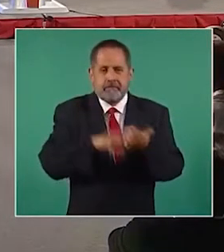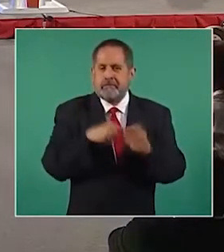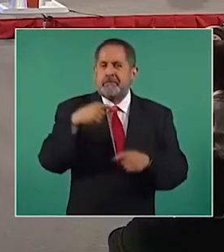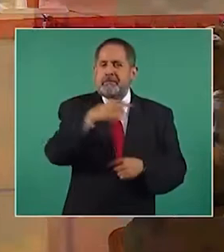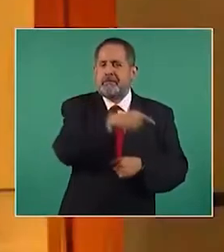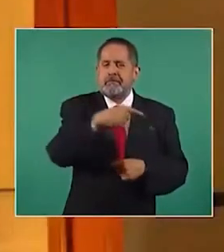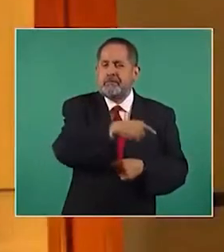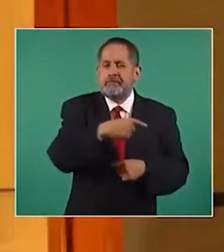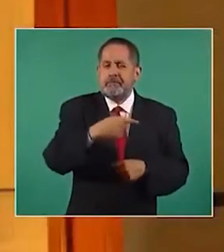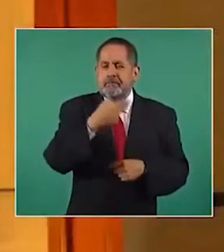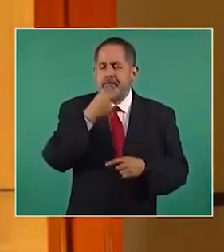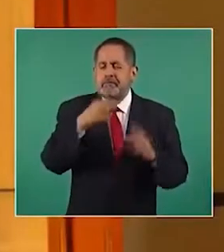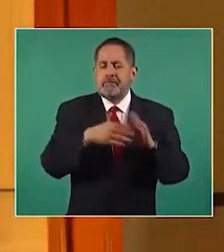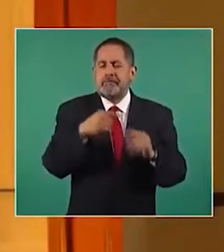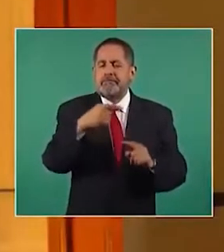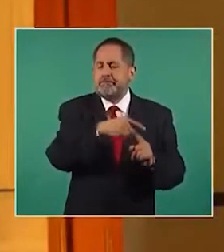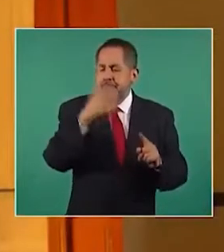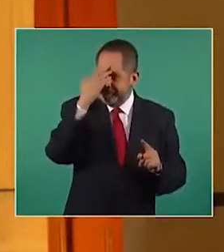señor